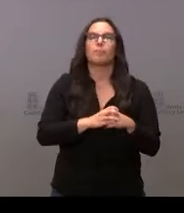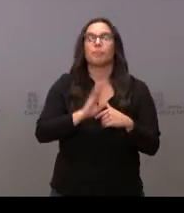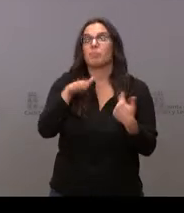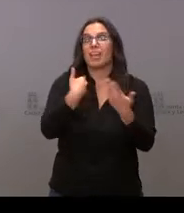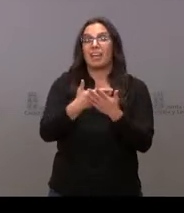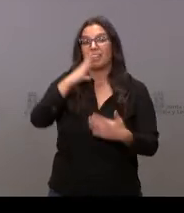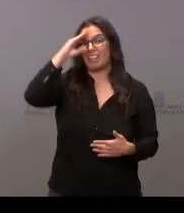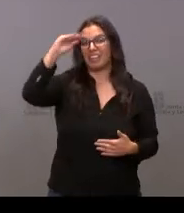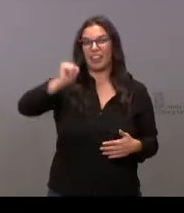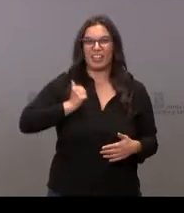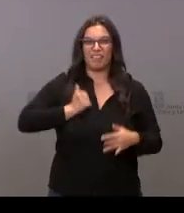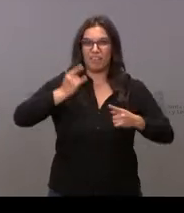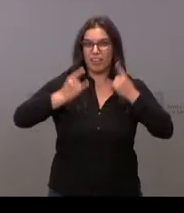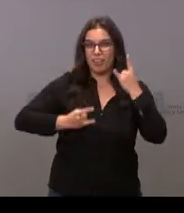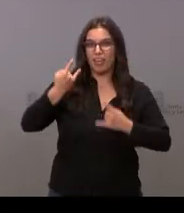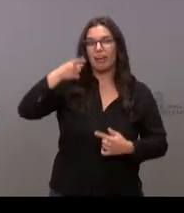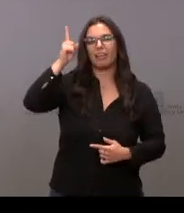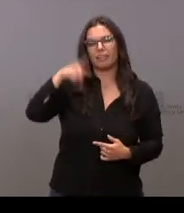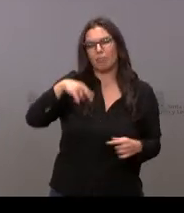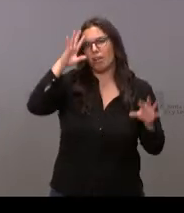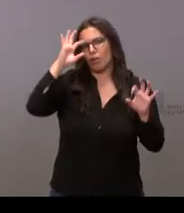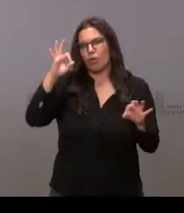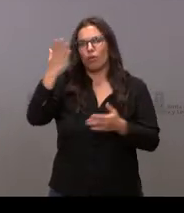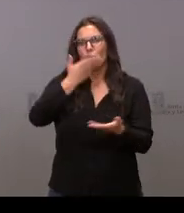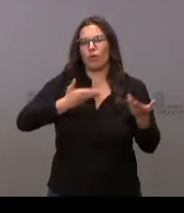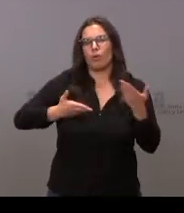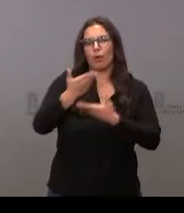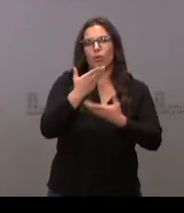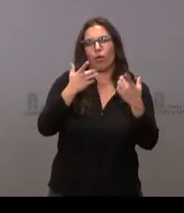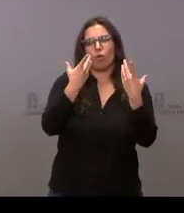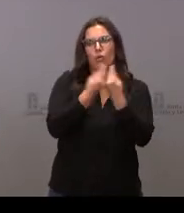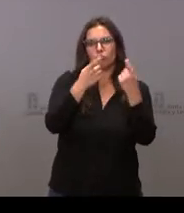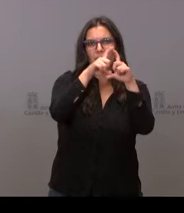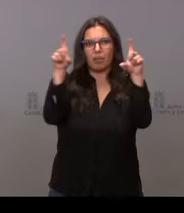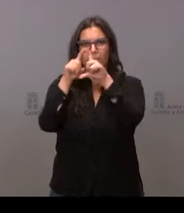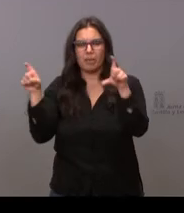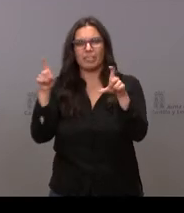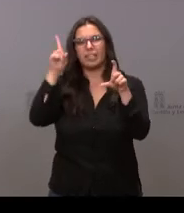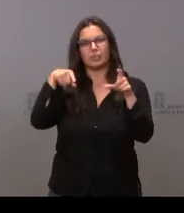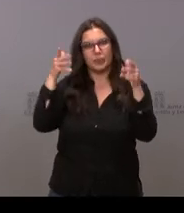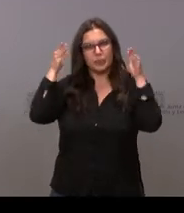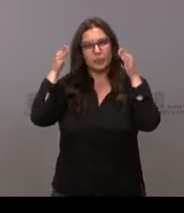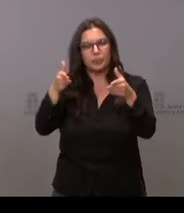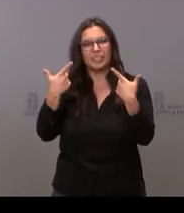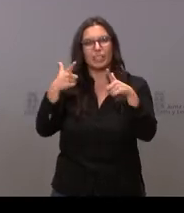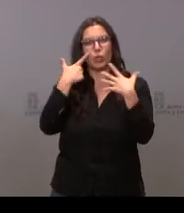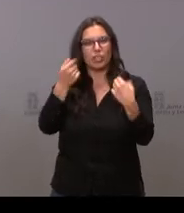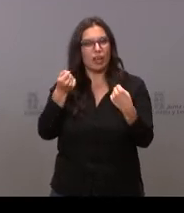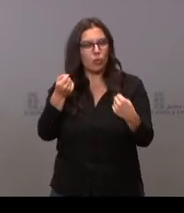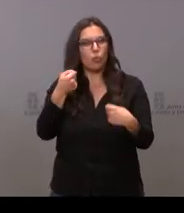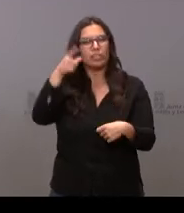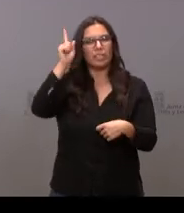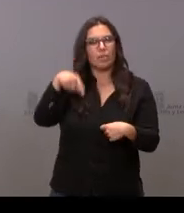inteligencia artificial pasando por supuesto por la colaboración con las empresas el énfasis en el sector salud y la